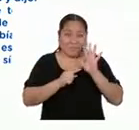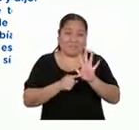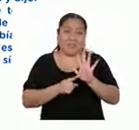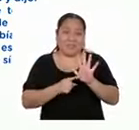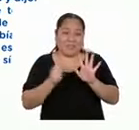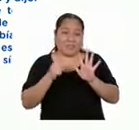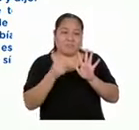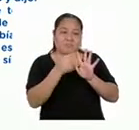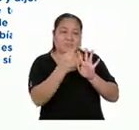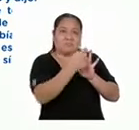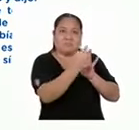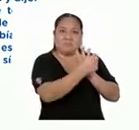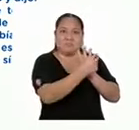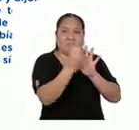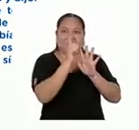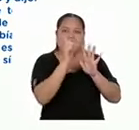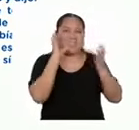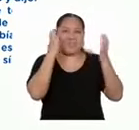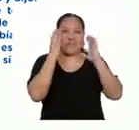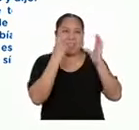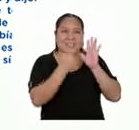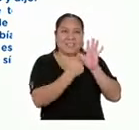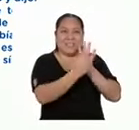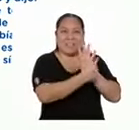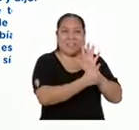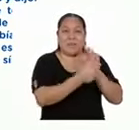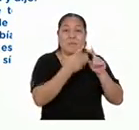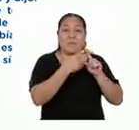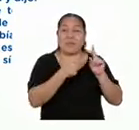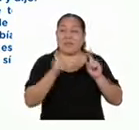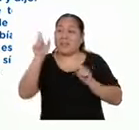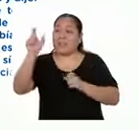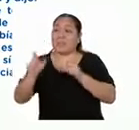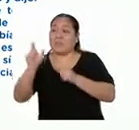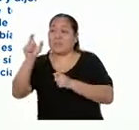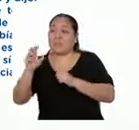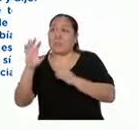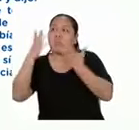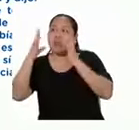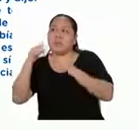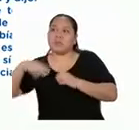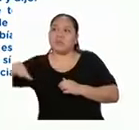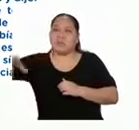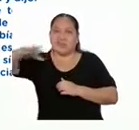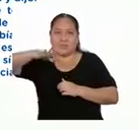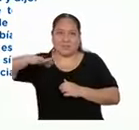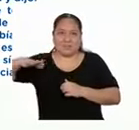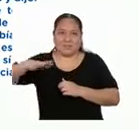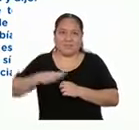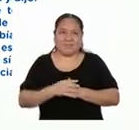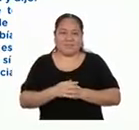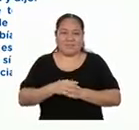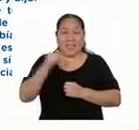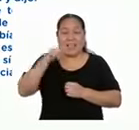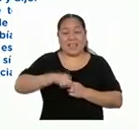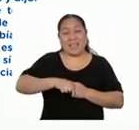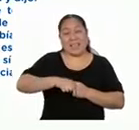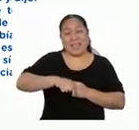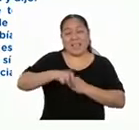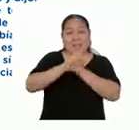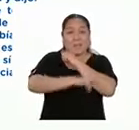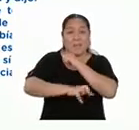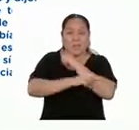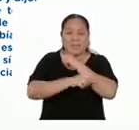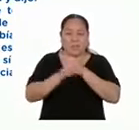es que ninguno de nosotros teníamos similitud, mientras que nuestros anfitriones sí eran muy parecidos entre sí. Nuestro país es